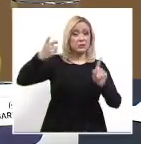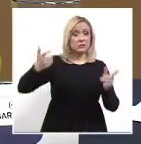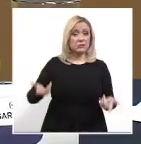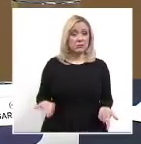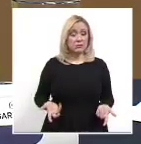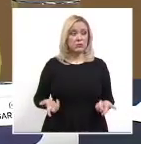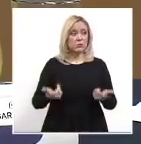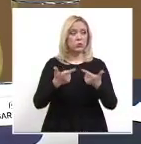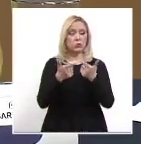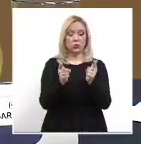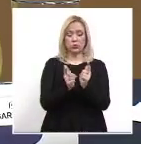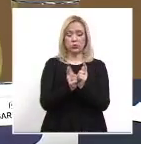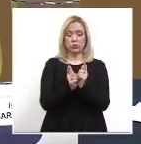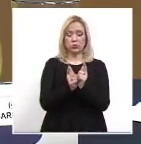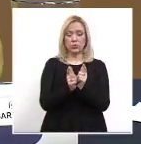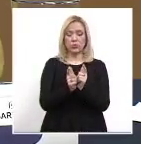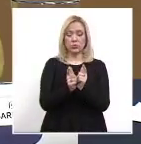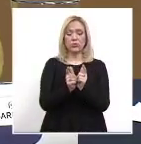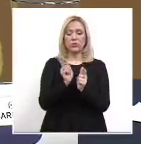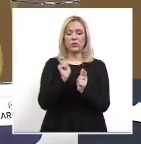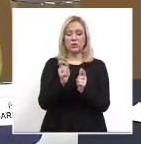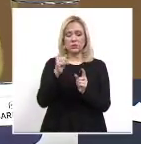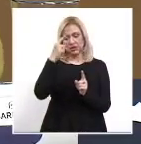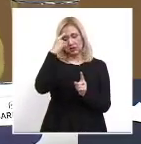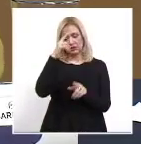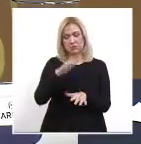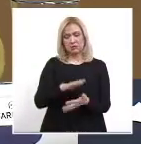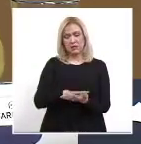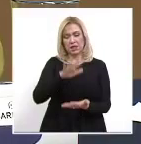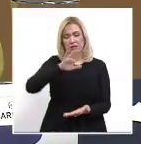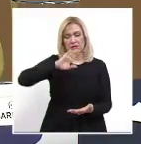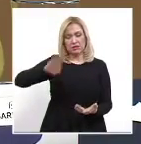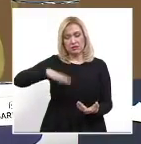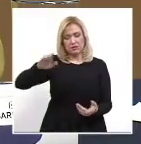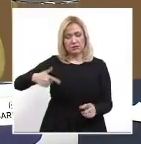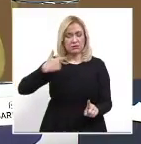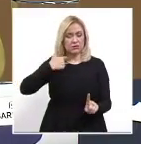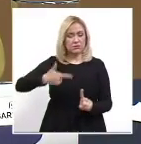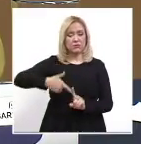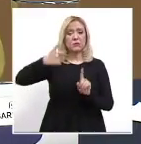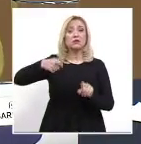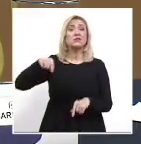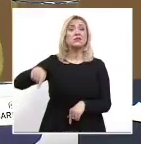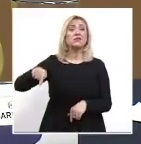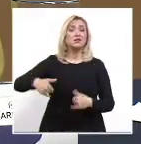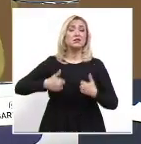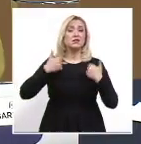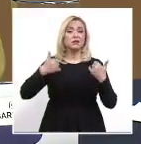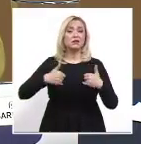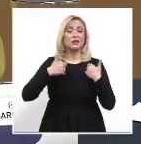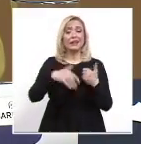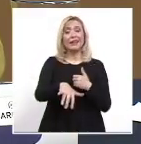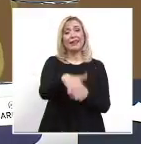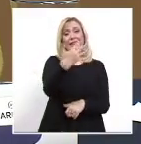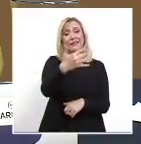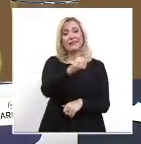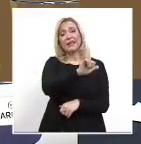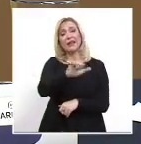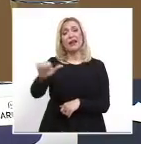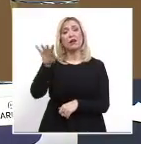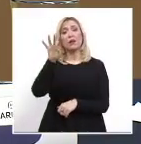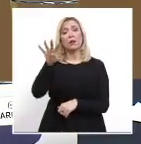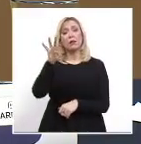tiene como principal causa de muerte el homicidio son los adolescentes de 15